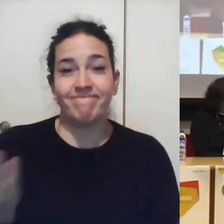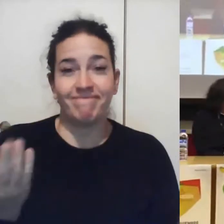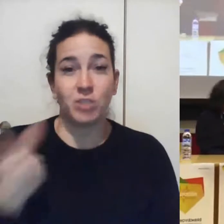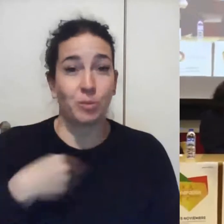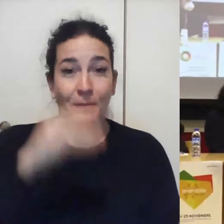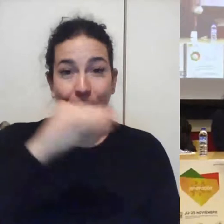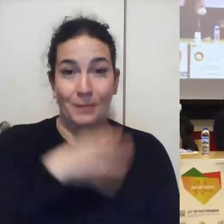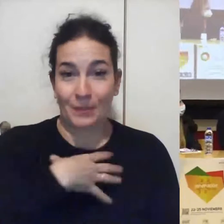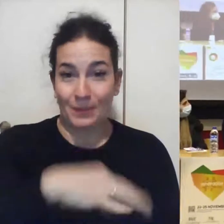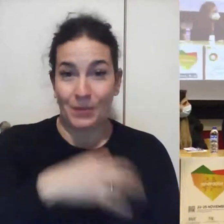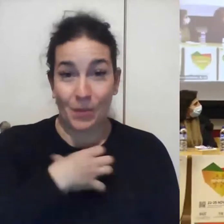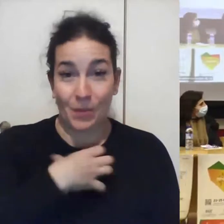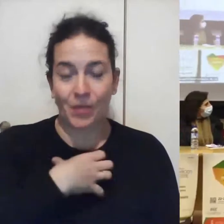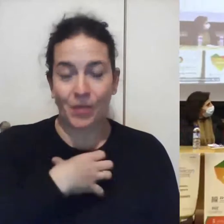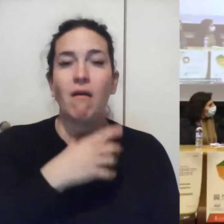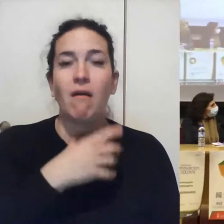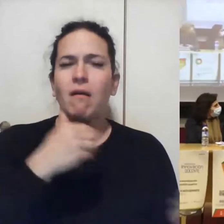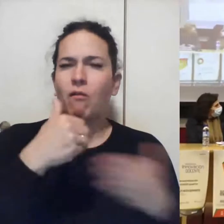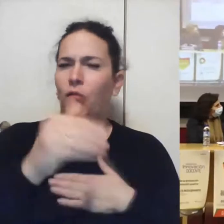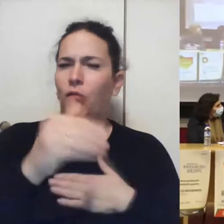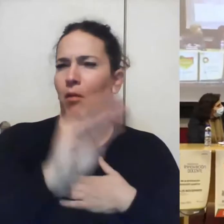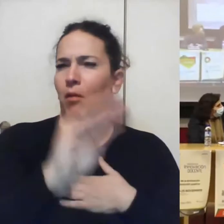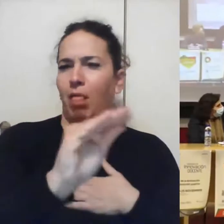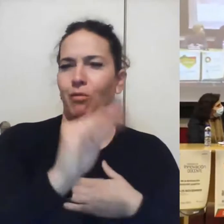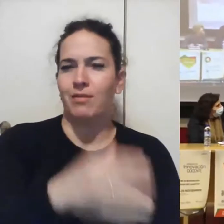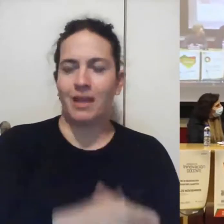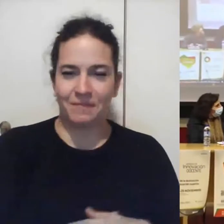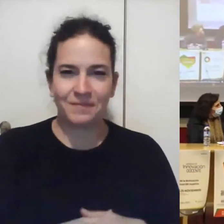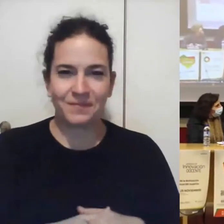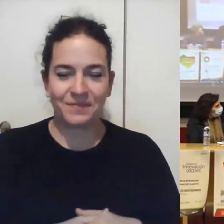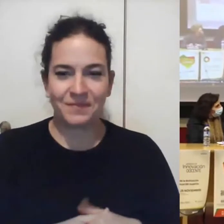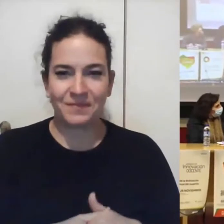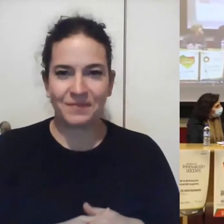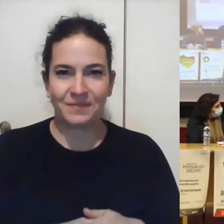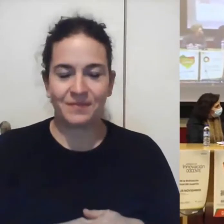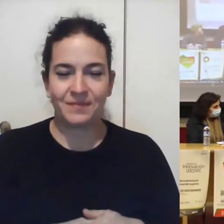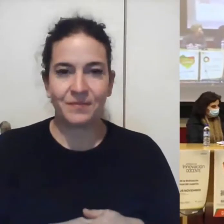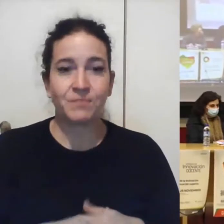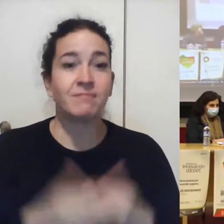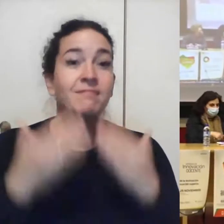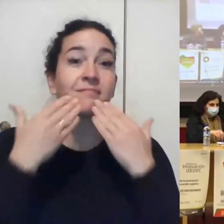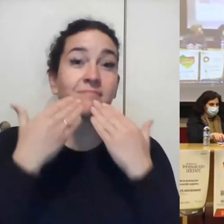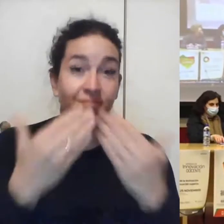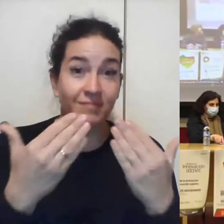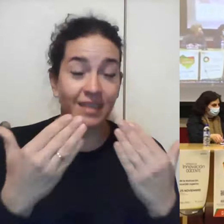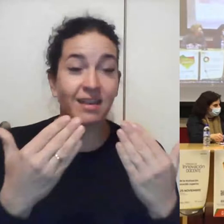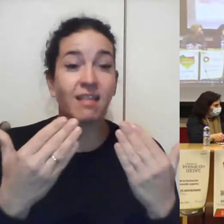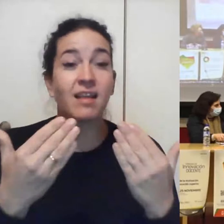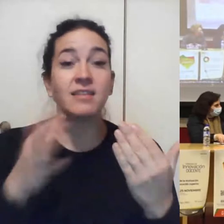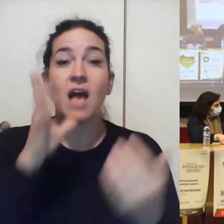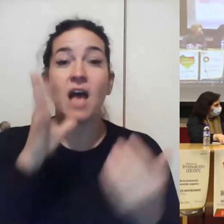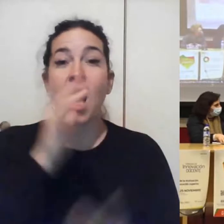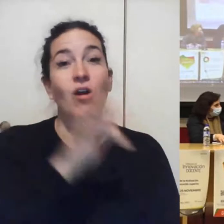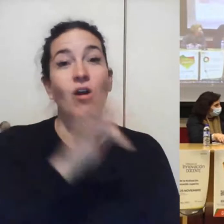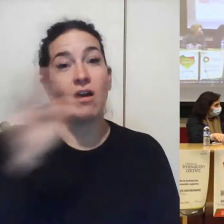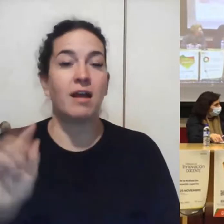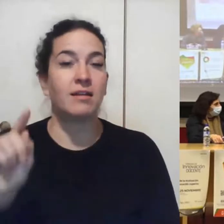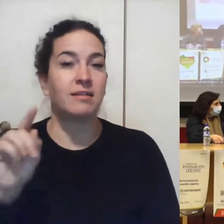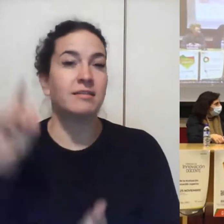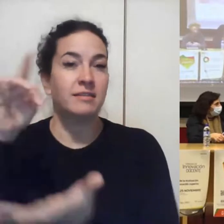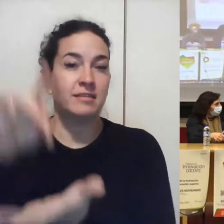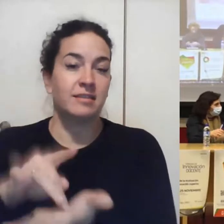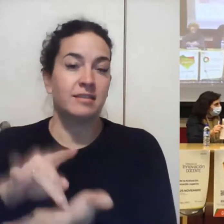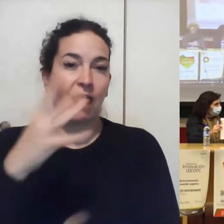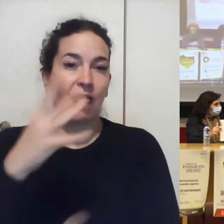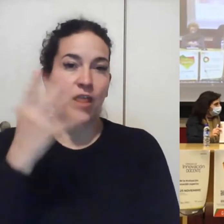pregunta, pero ya se la haré para compartir esta experiencia. Muchísimas gracias y vamos a dar paso a las siguientes